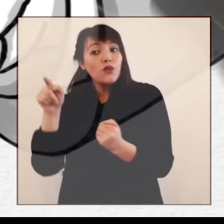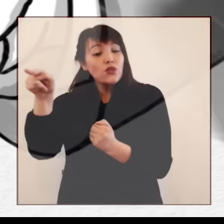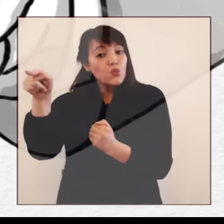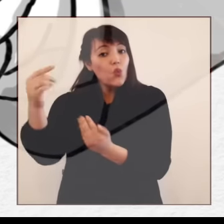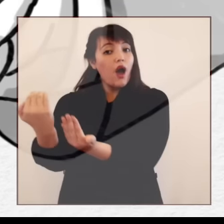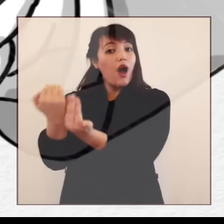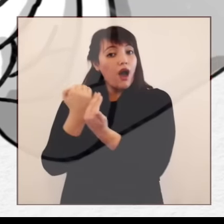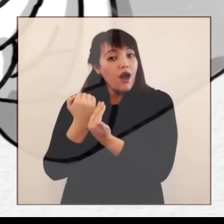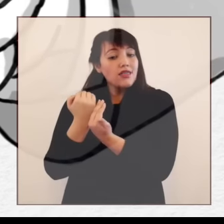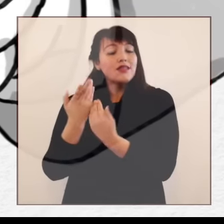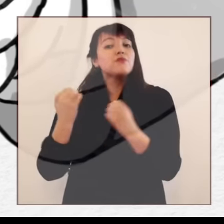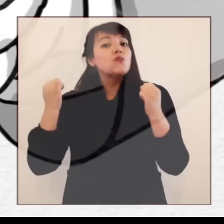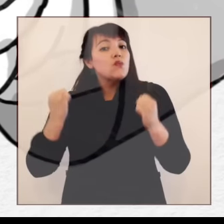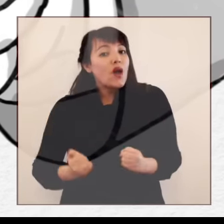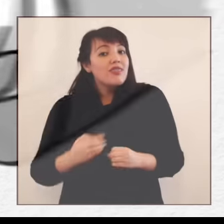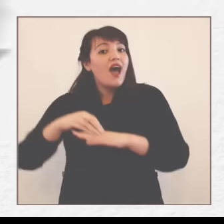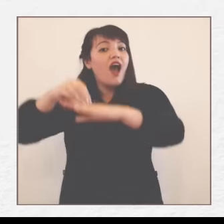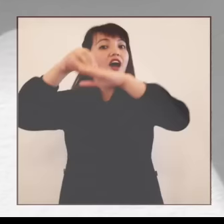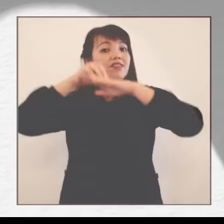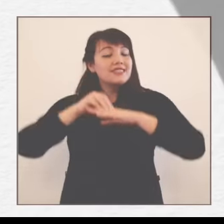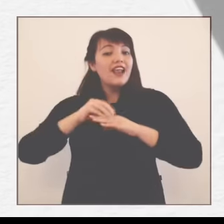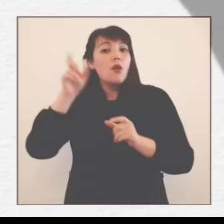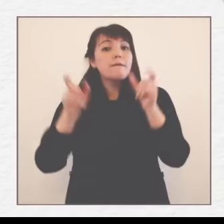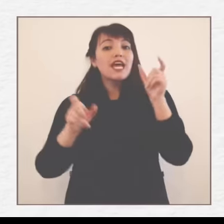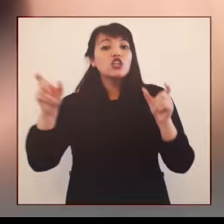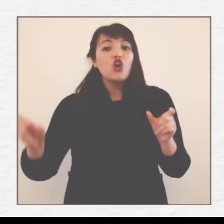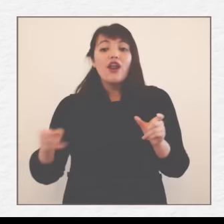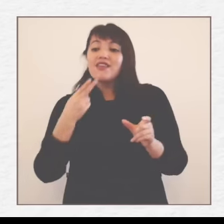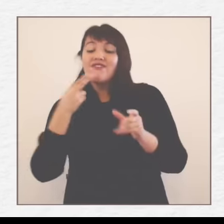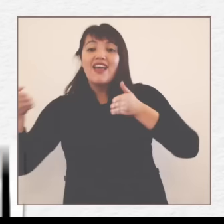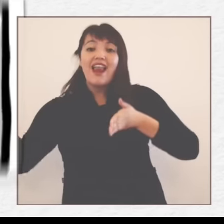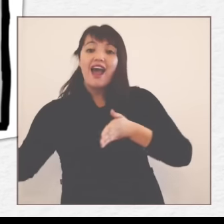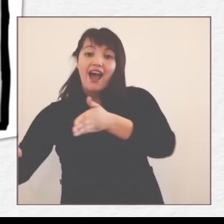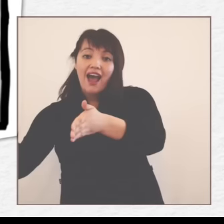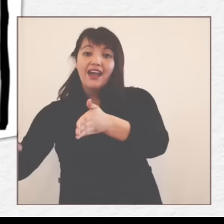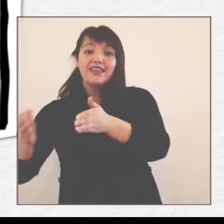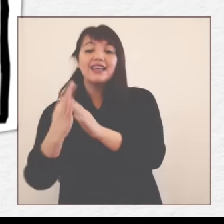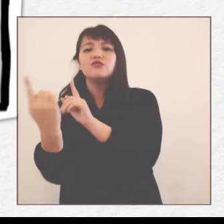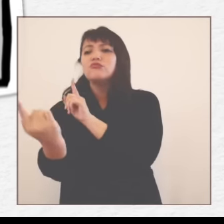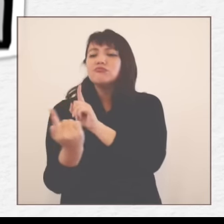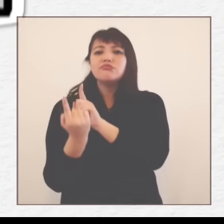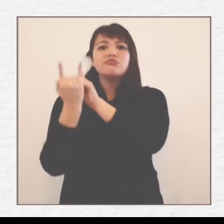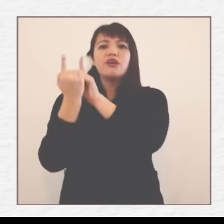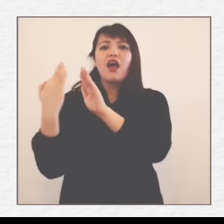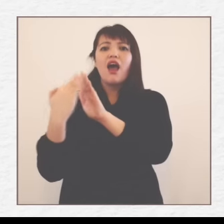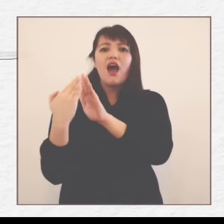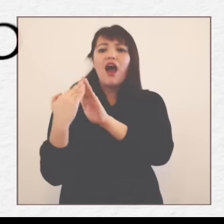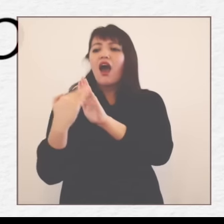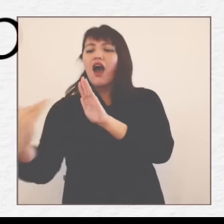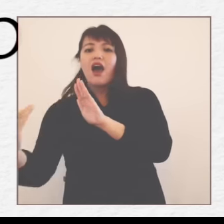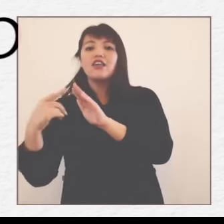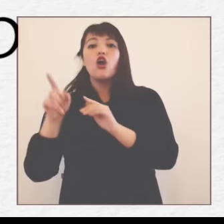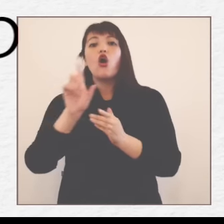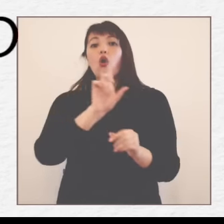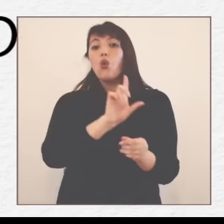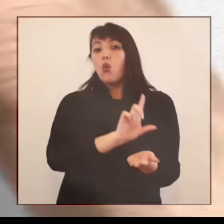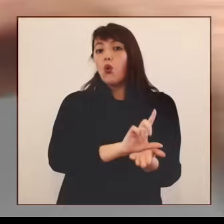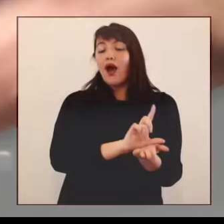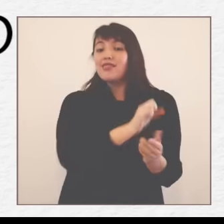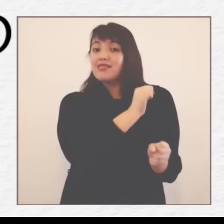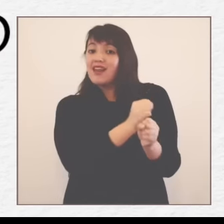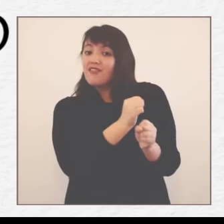de tu colaboración y que puedas alertarnos sobre casos de personas en situación de calle que se encuentran en tu barrio, cerca de tu lugar